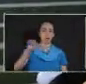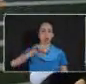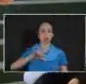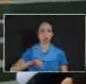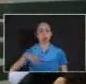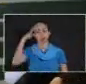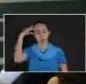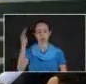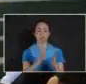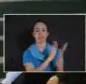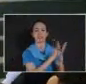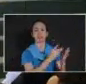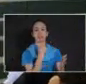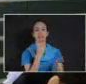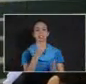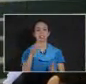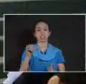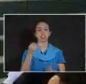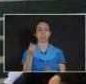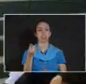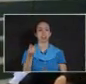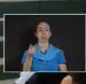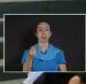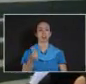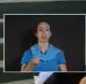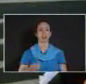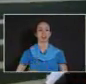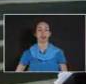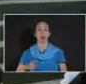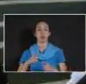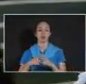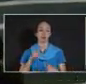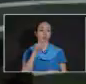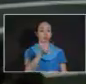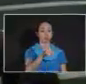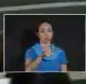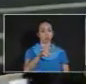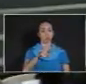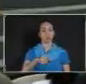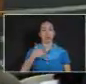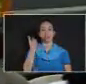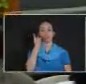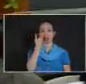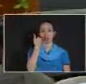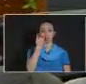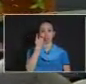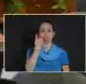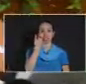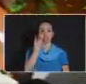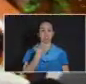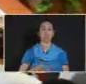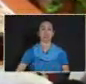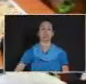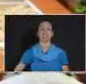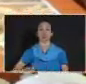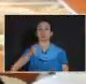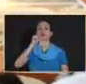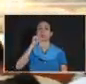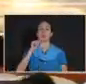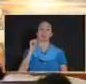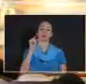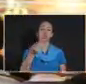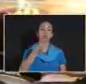porque la Biblia dice que a causa de tus constantes enfermedades toma un poco de vino en lugar de